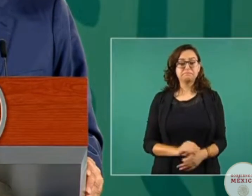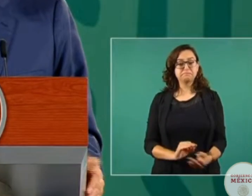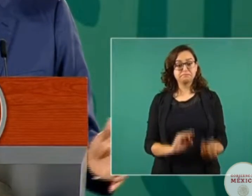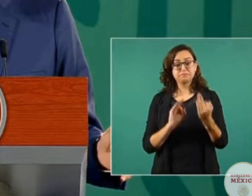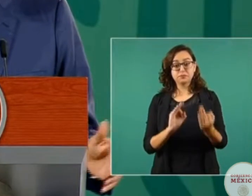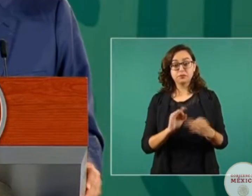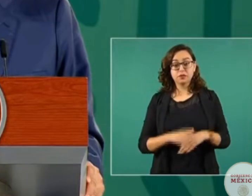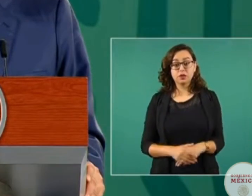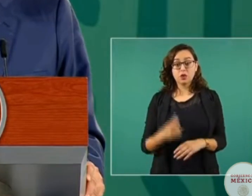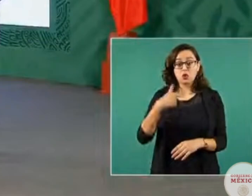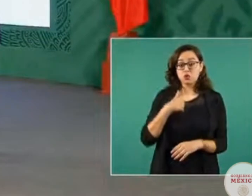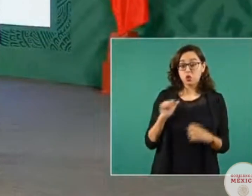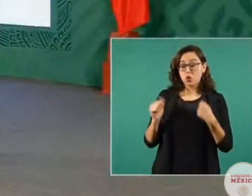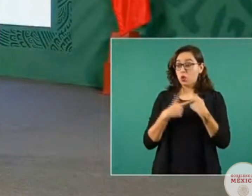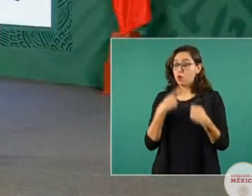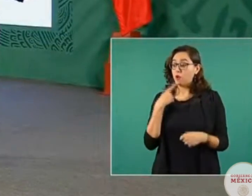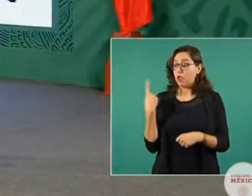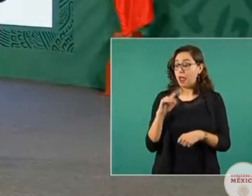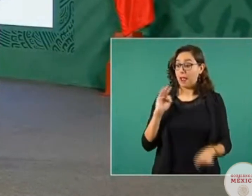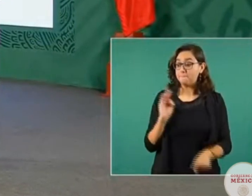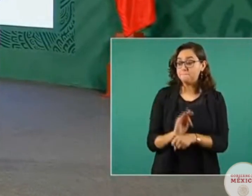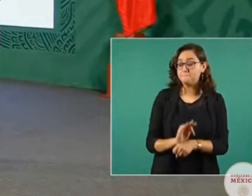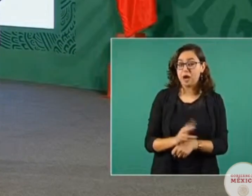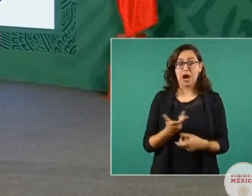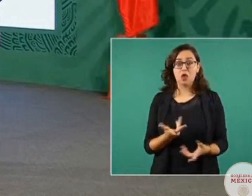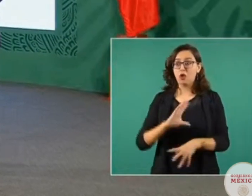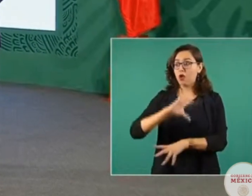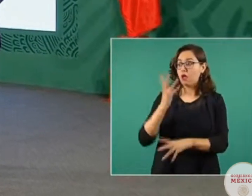No me amparé. Luego con el desafuero, igual.